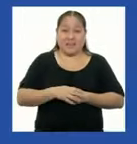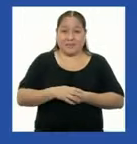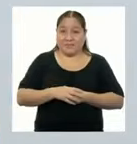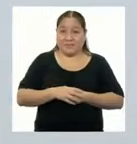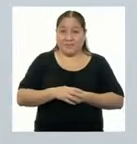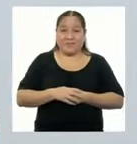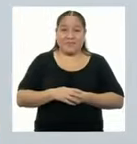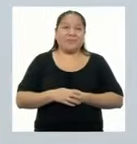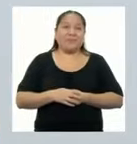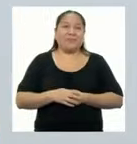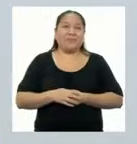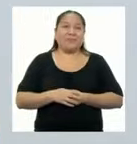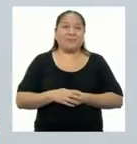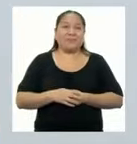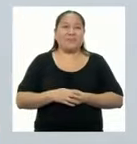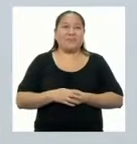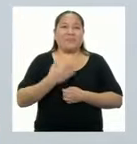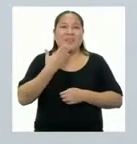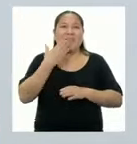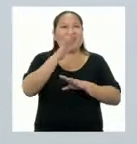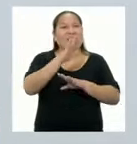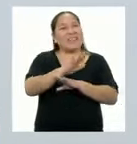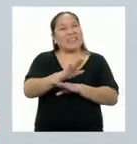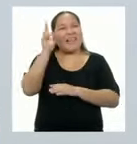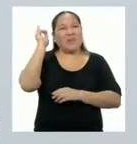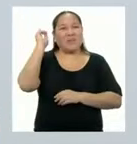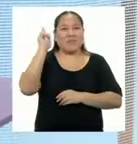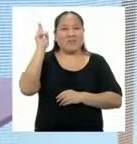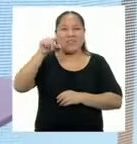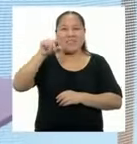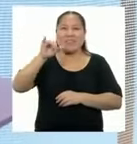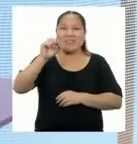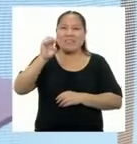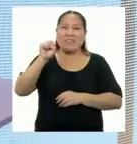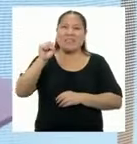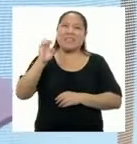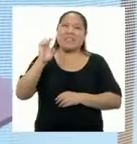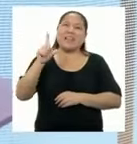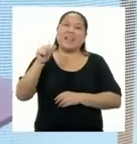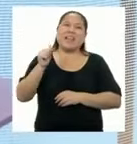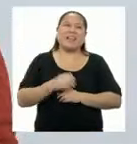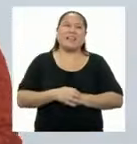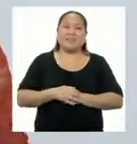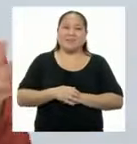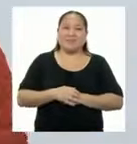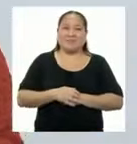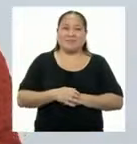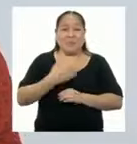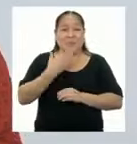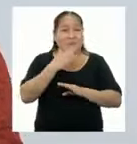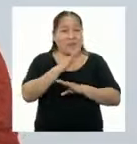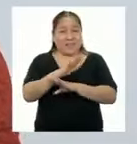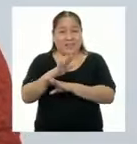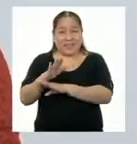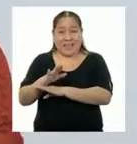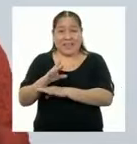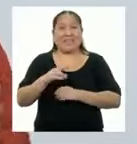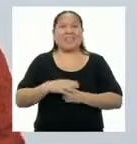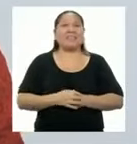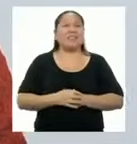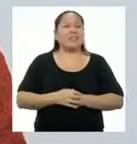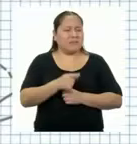González? Buenas tardes, profesora Gisela Milagros César González. Buenas tardes, Rodrigo.